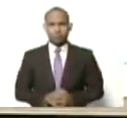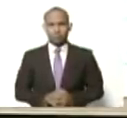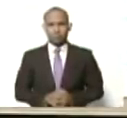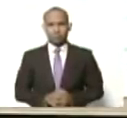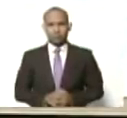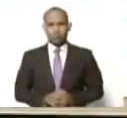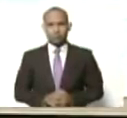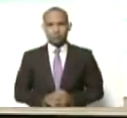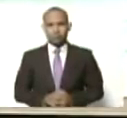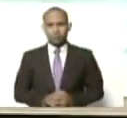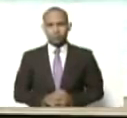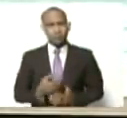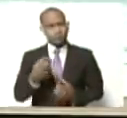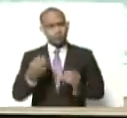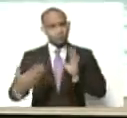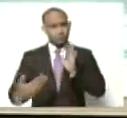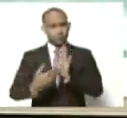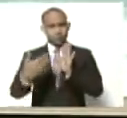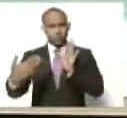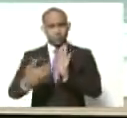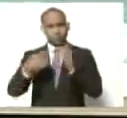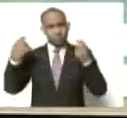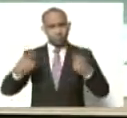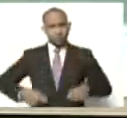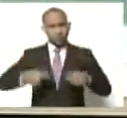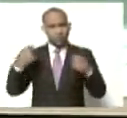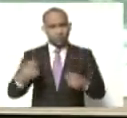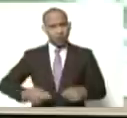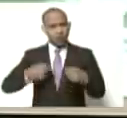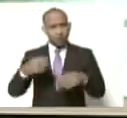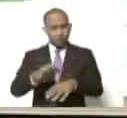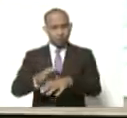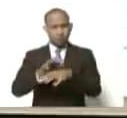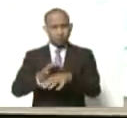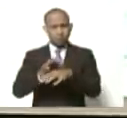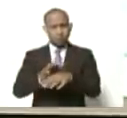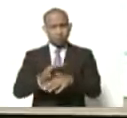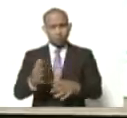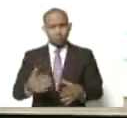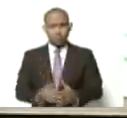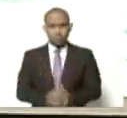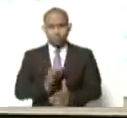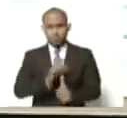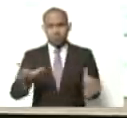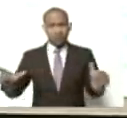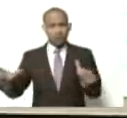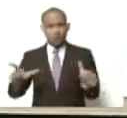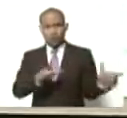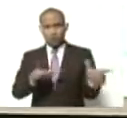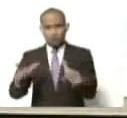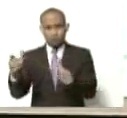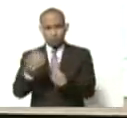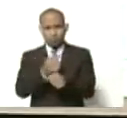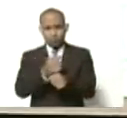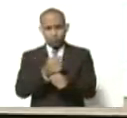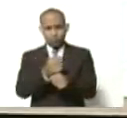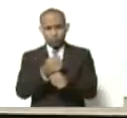Son amenazas graves y que se han capturado en pleno proceso.